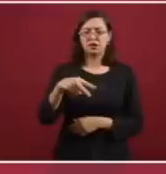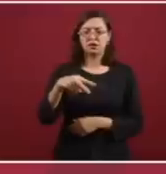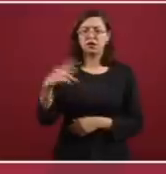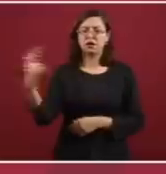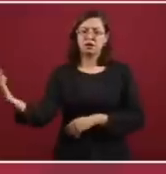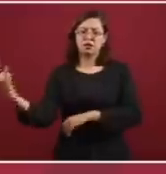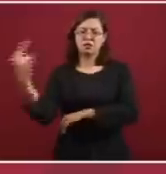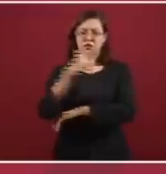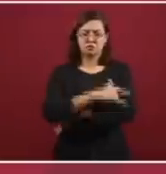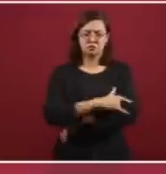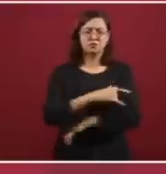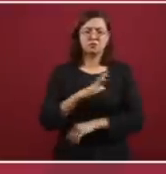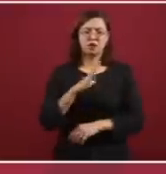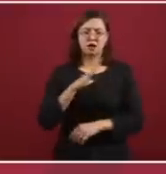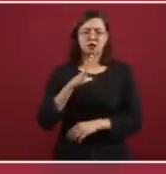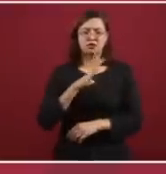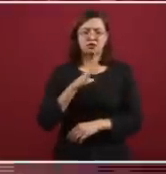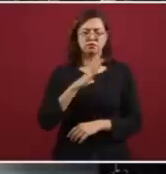aviación comercial.